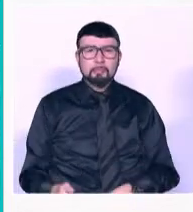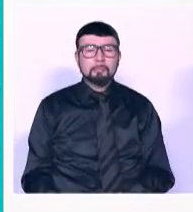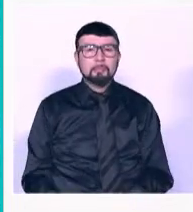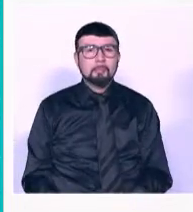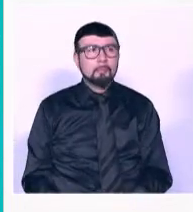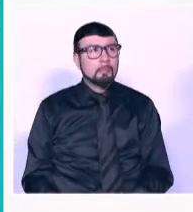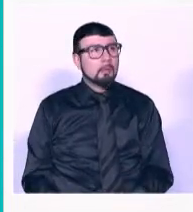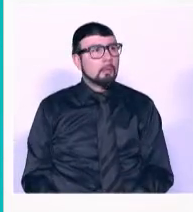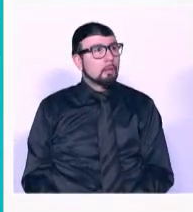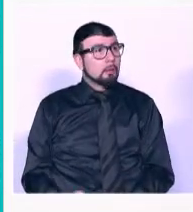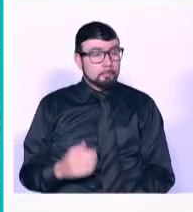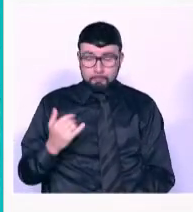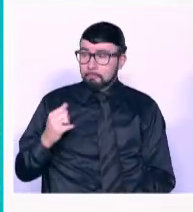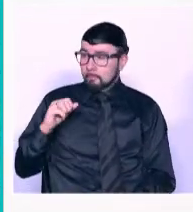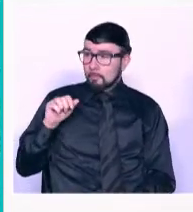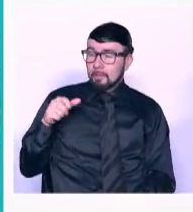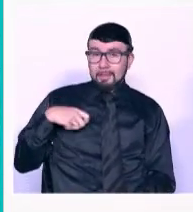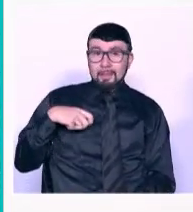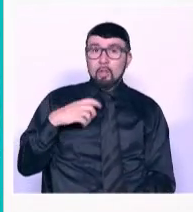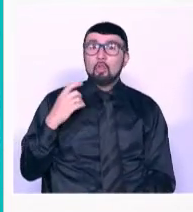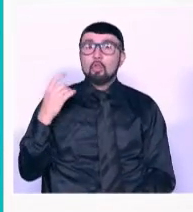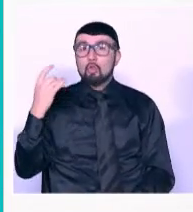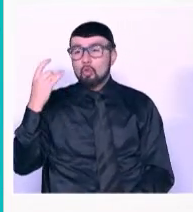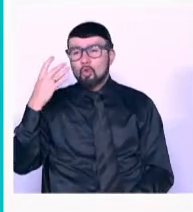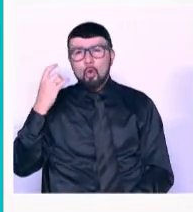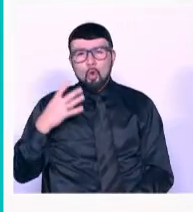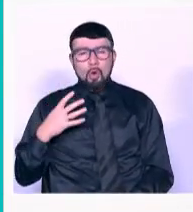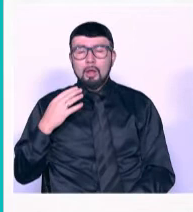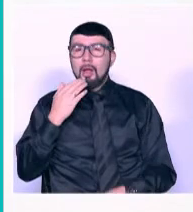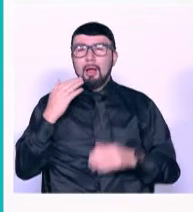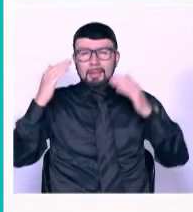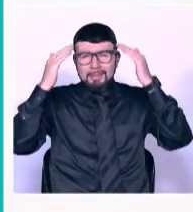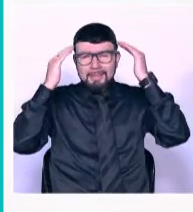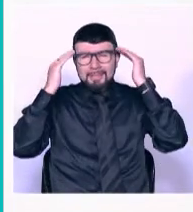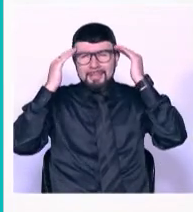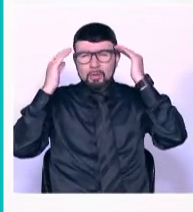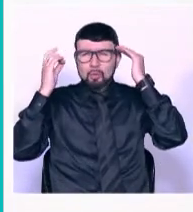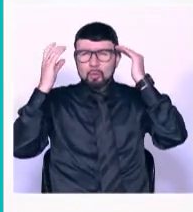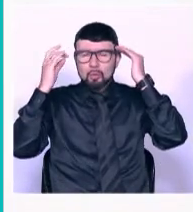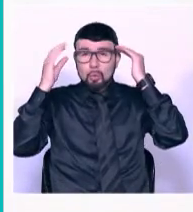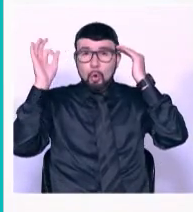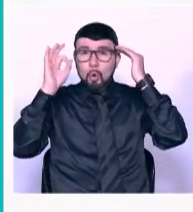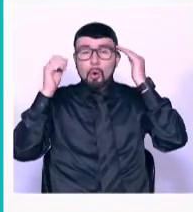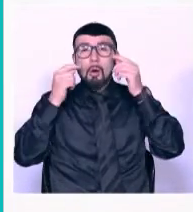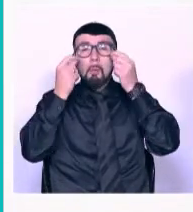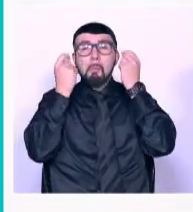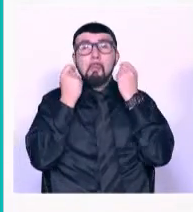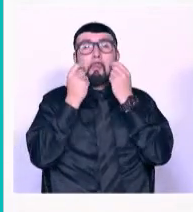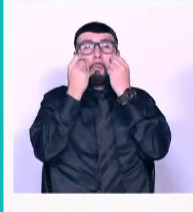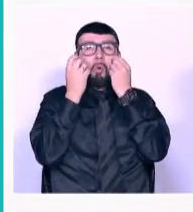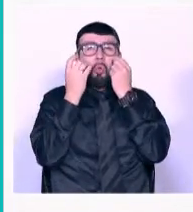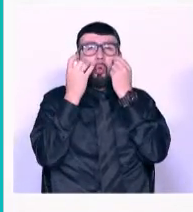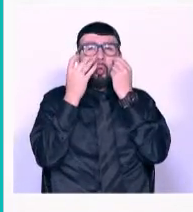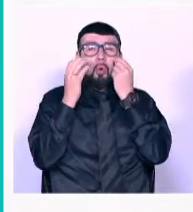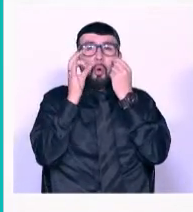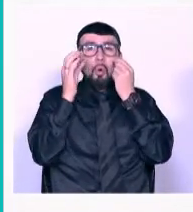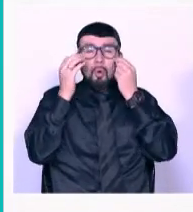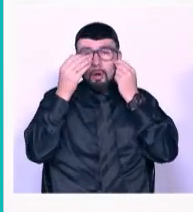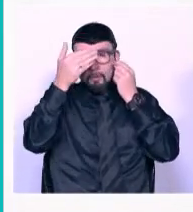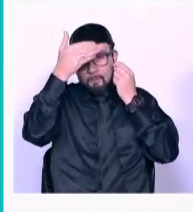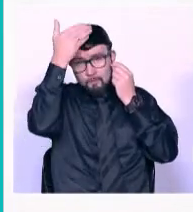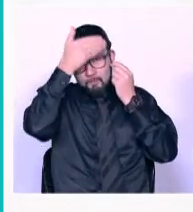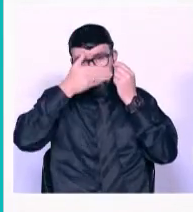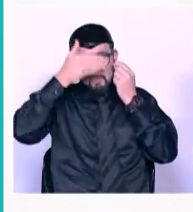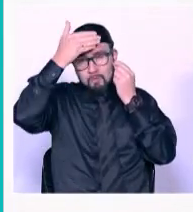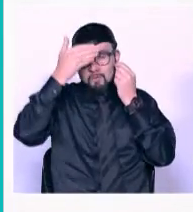dolores irradiados que pueden ser a la sien, a las mejillas, a la parte posterior de la cabeza,